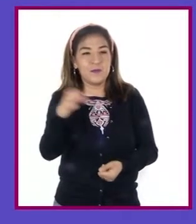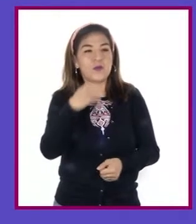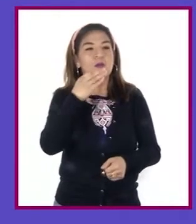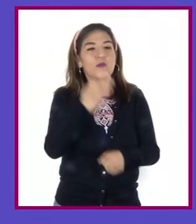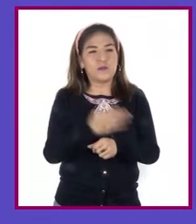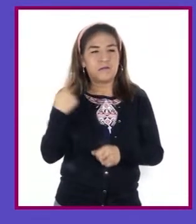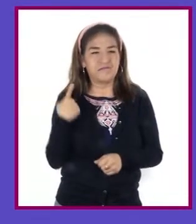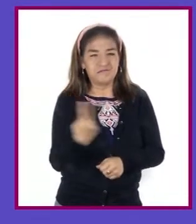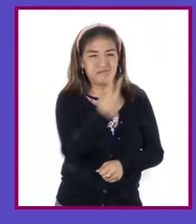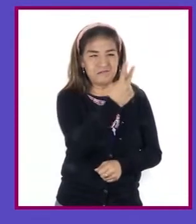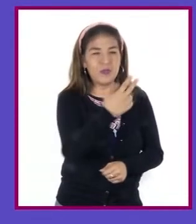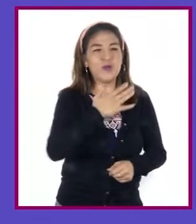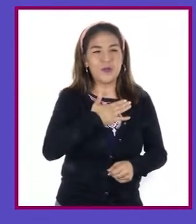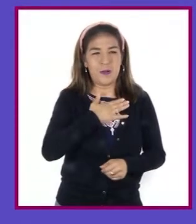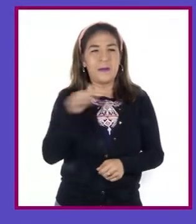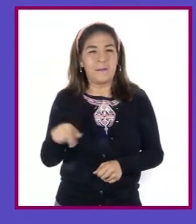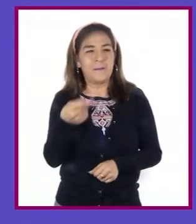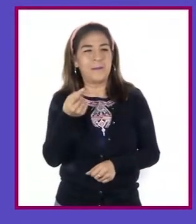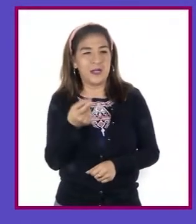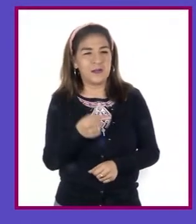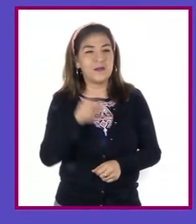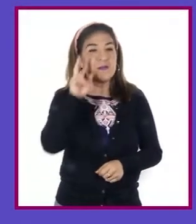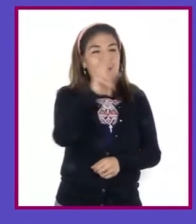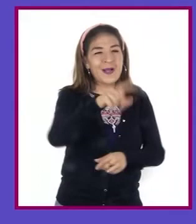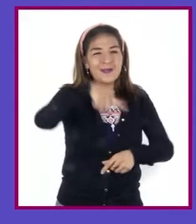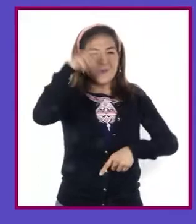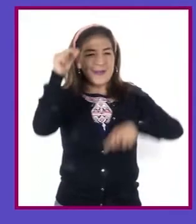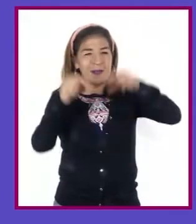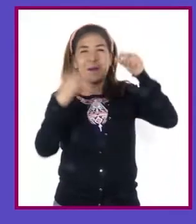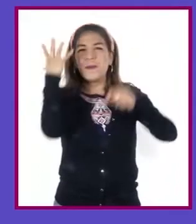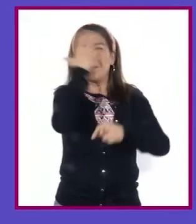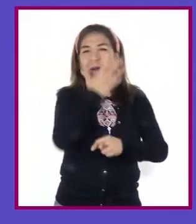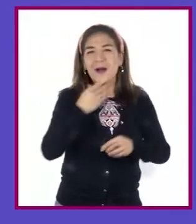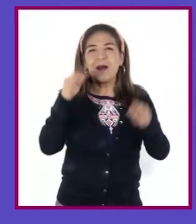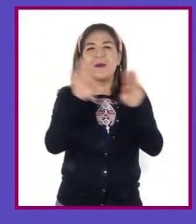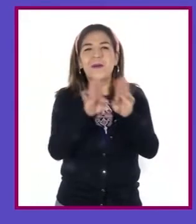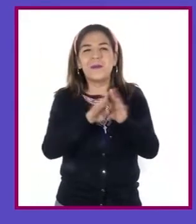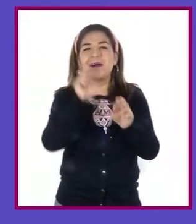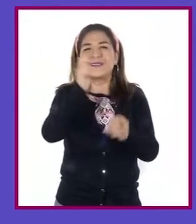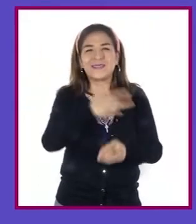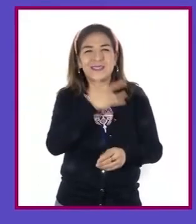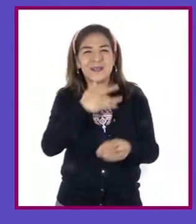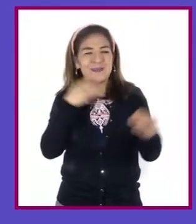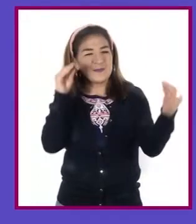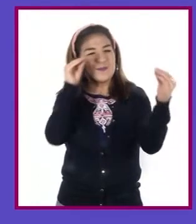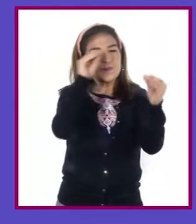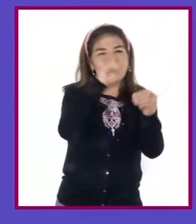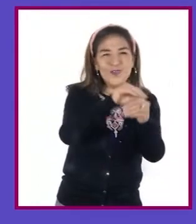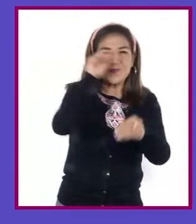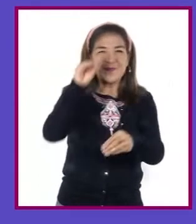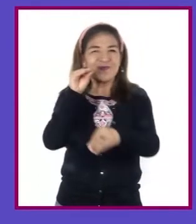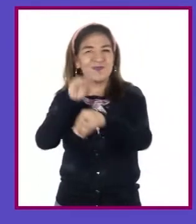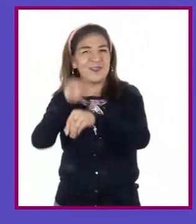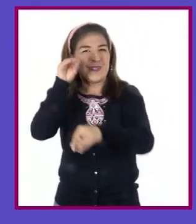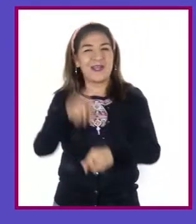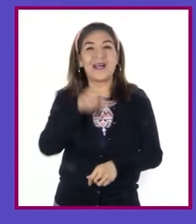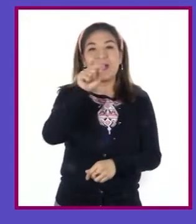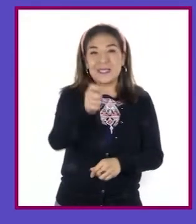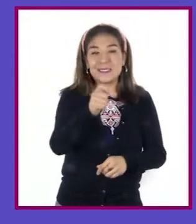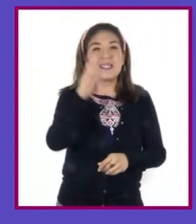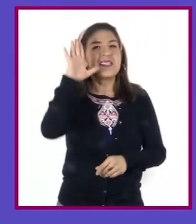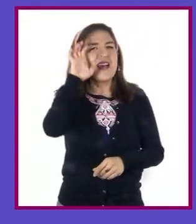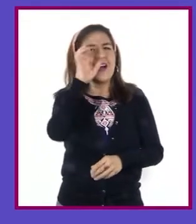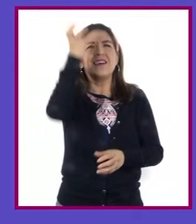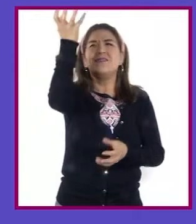perro. Brillan las hojas como si alguien las hubiera besado una por una. Suben del suelo todas las naranjas